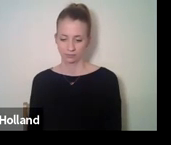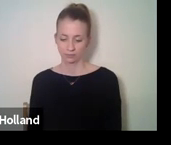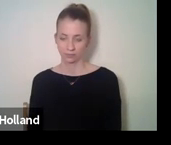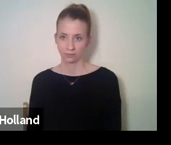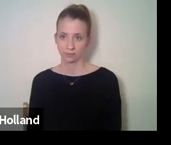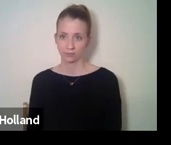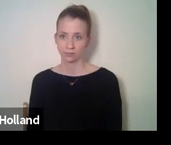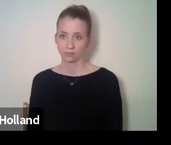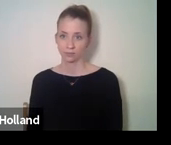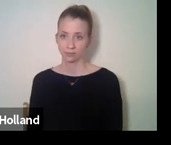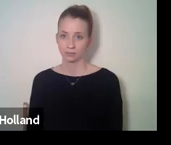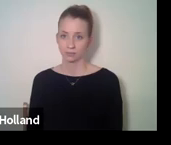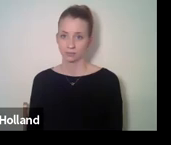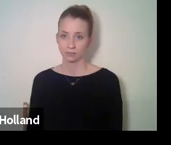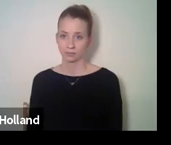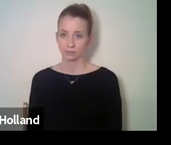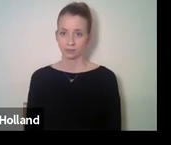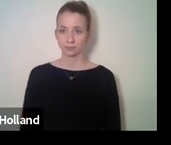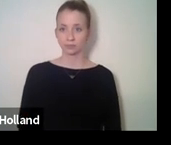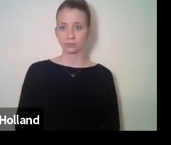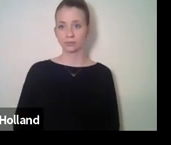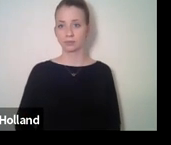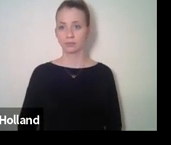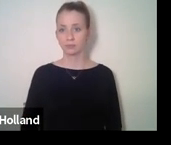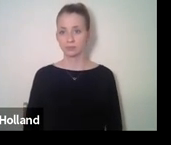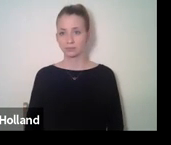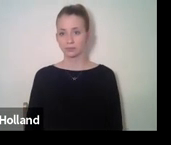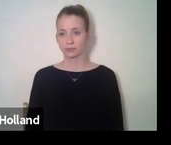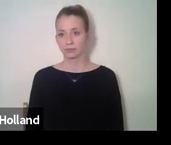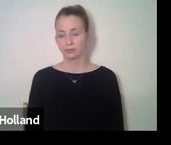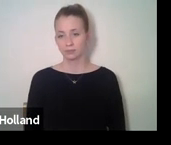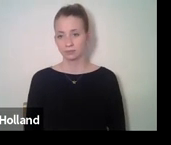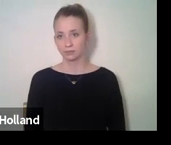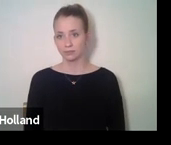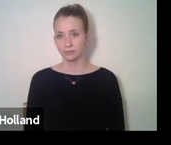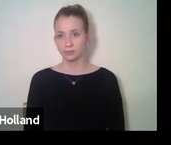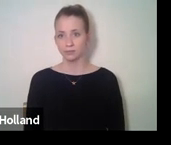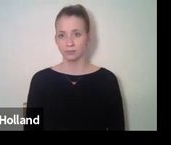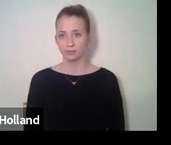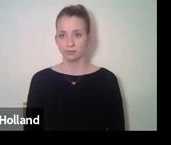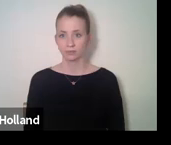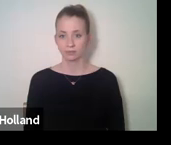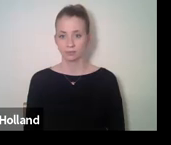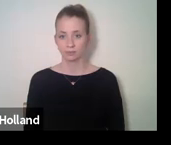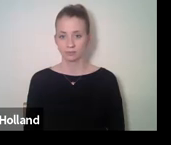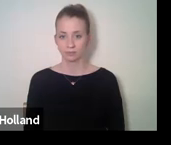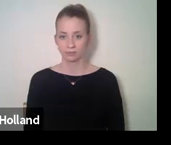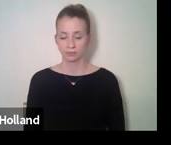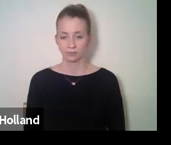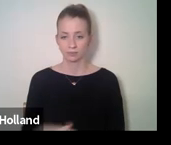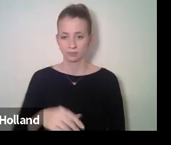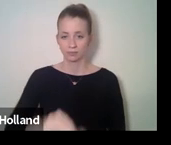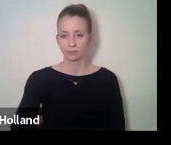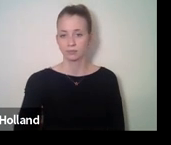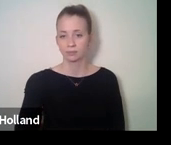parte de abajo de su pantalla, si puede ver el botón que dice K y A, aplique ese botón y puede poner sus preguntas